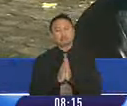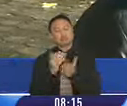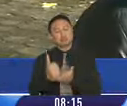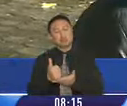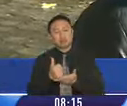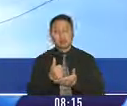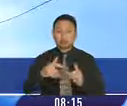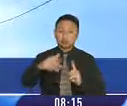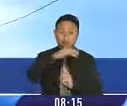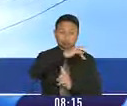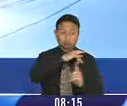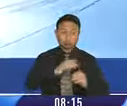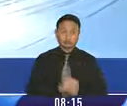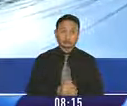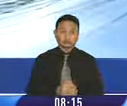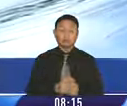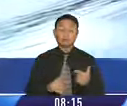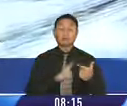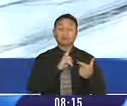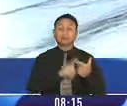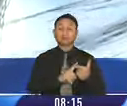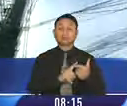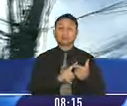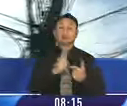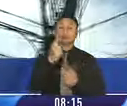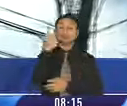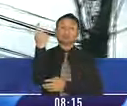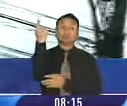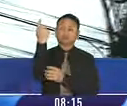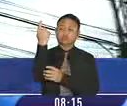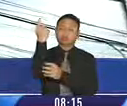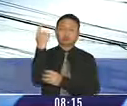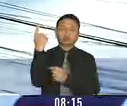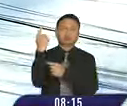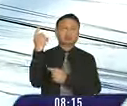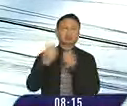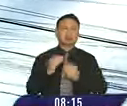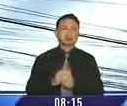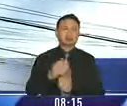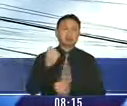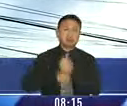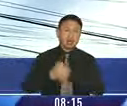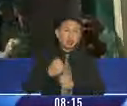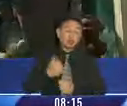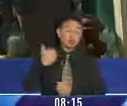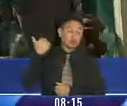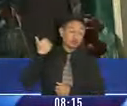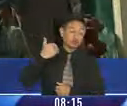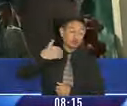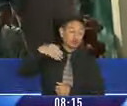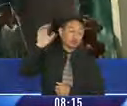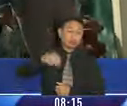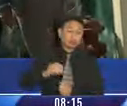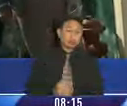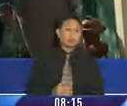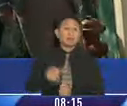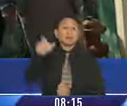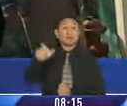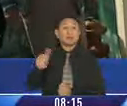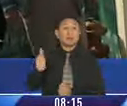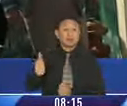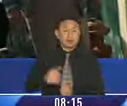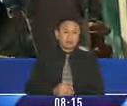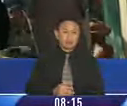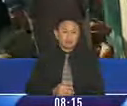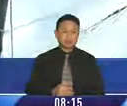el parque. Además hacen referencia al poste cuyo futuro es incierto ya que por décadas se encuentra colocado por obra de los propios vecinos,